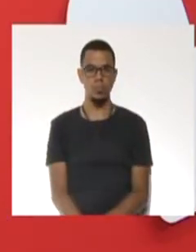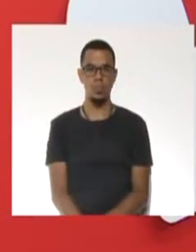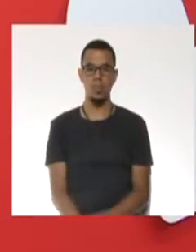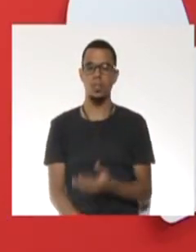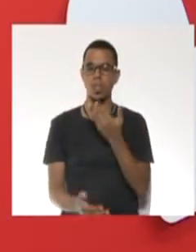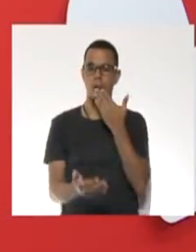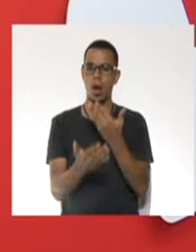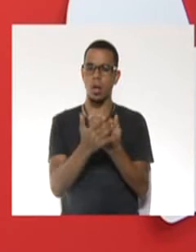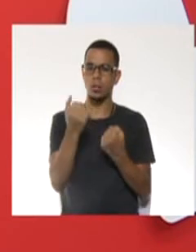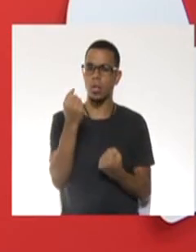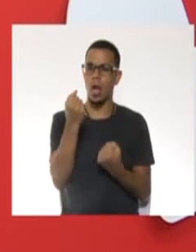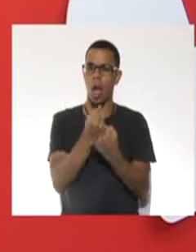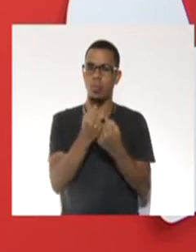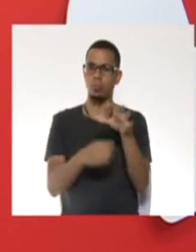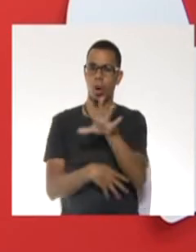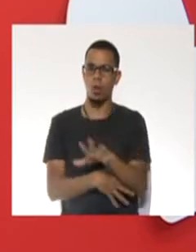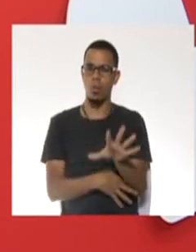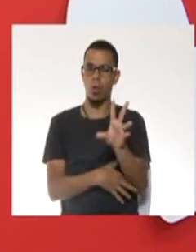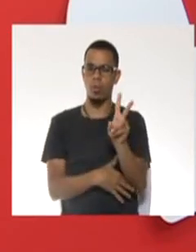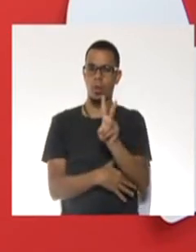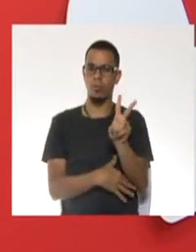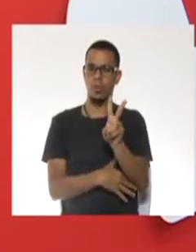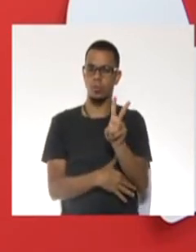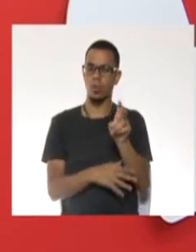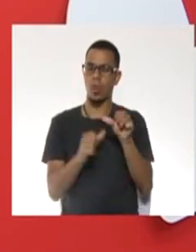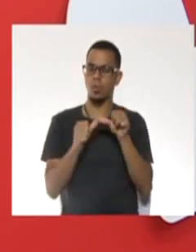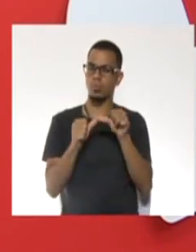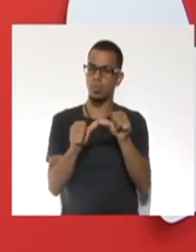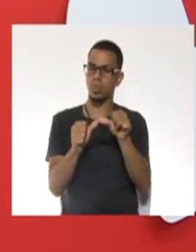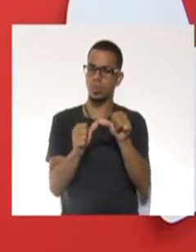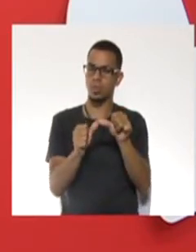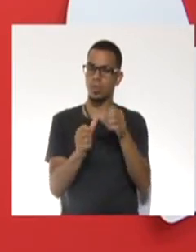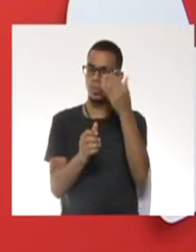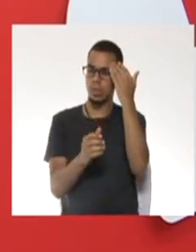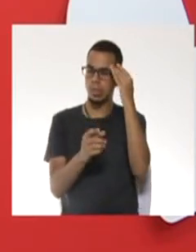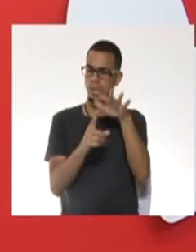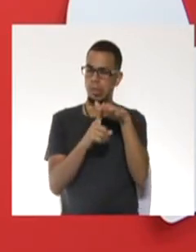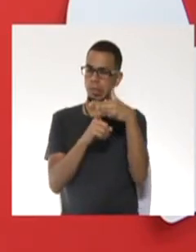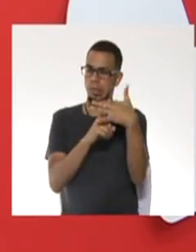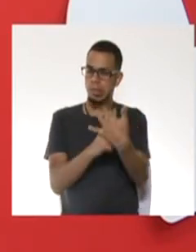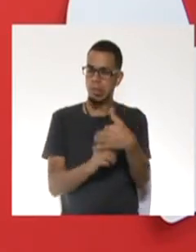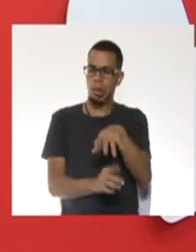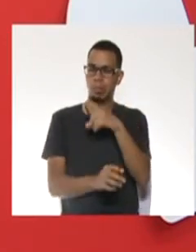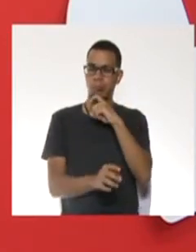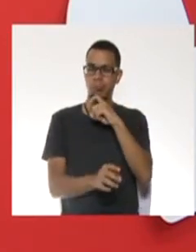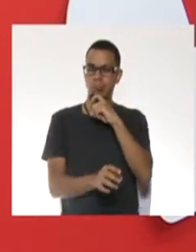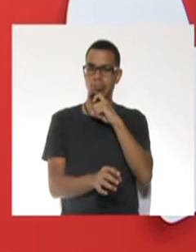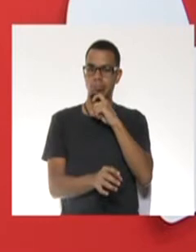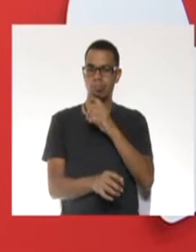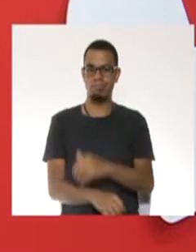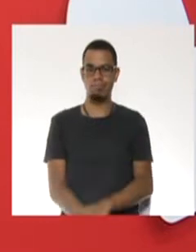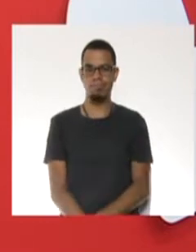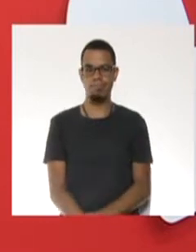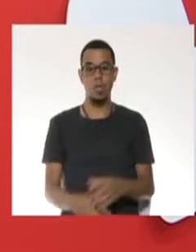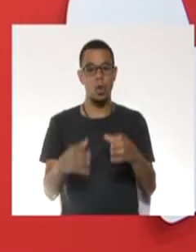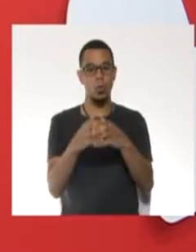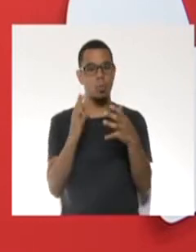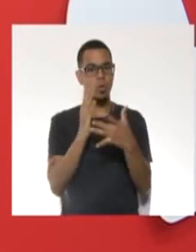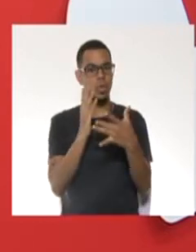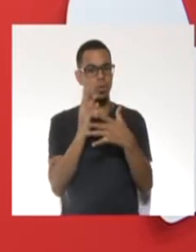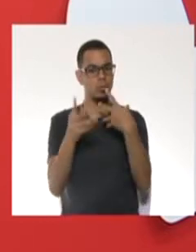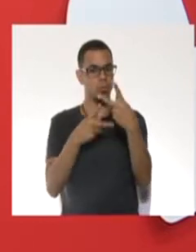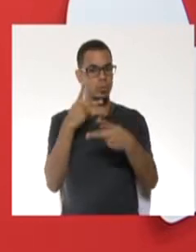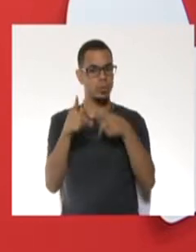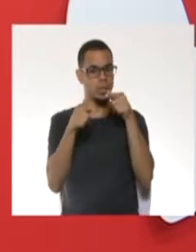venezolana por seguir apoyando la educación en estos tiempos de pandemia. Y por supuesto a nuestro equipo técnico y de producción por